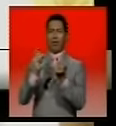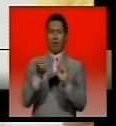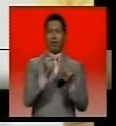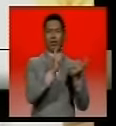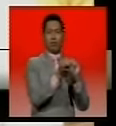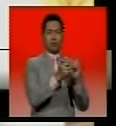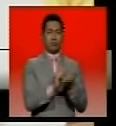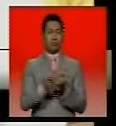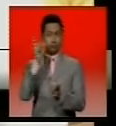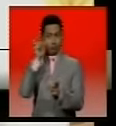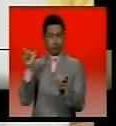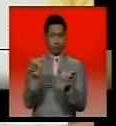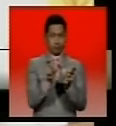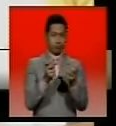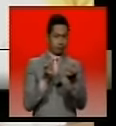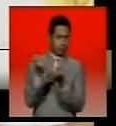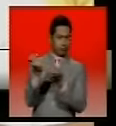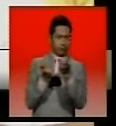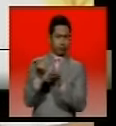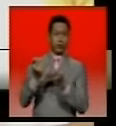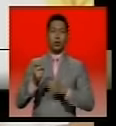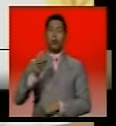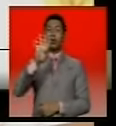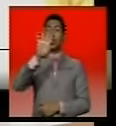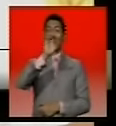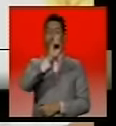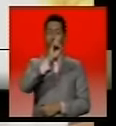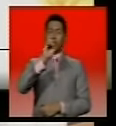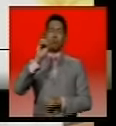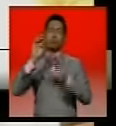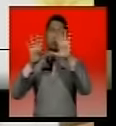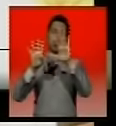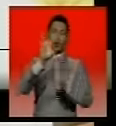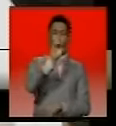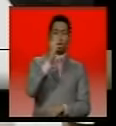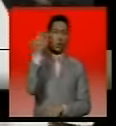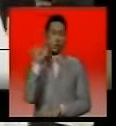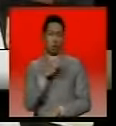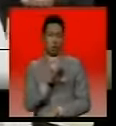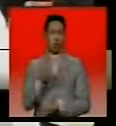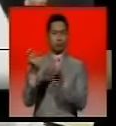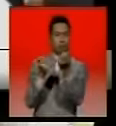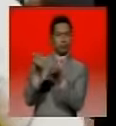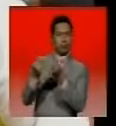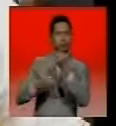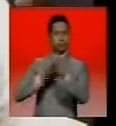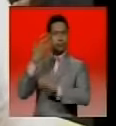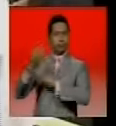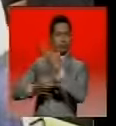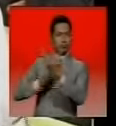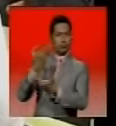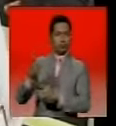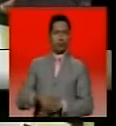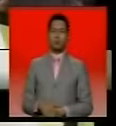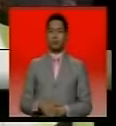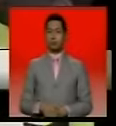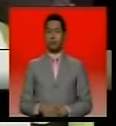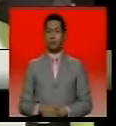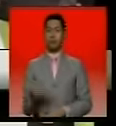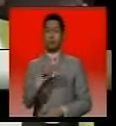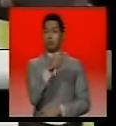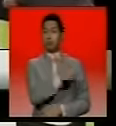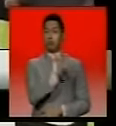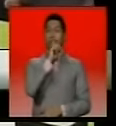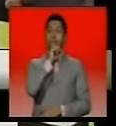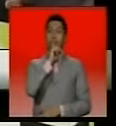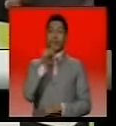dentro de estos 90 días, establecerá claramente la participación de cada uno de ellos. No es autor, cómplice ni encubridor de ningún delito, tal como